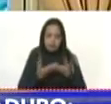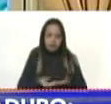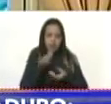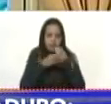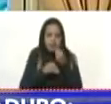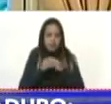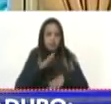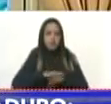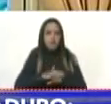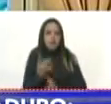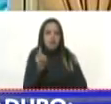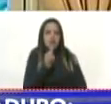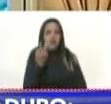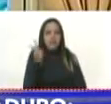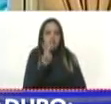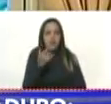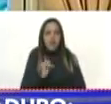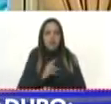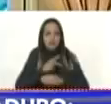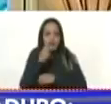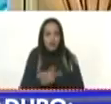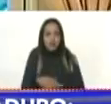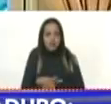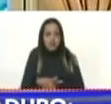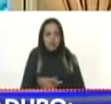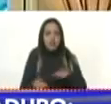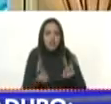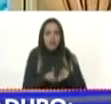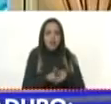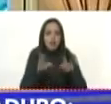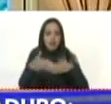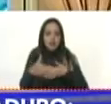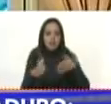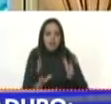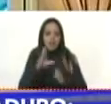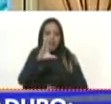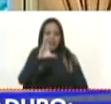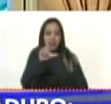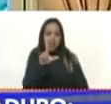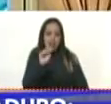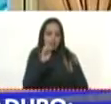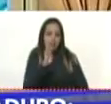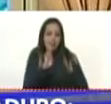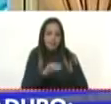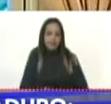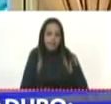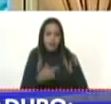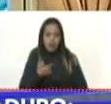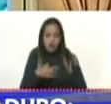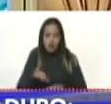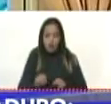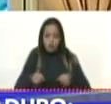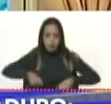Porque solo en Venezuela existe un programa como CLAP, como los CLAP, que es llevarle el mercado, yo le compro el mercado y se lo llevo